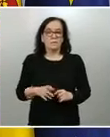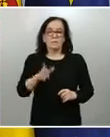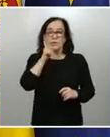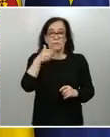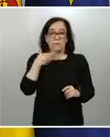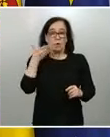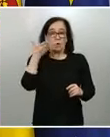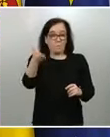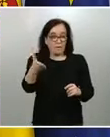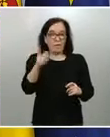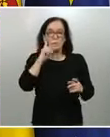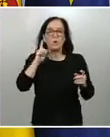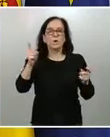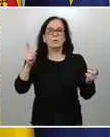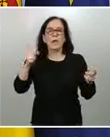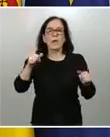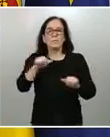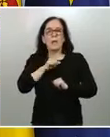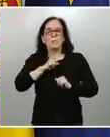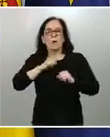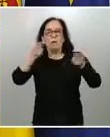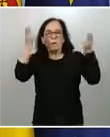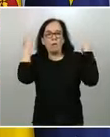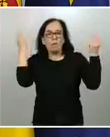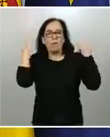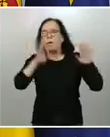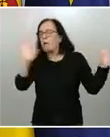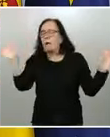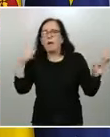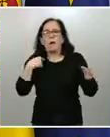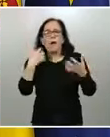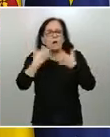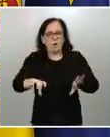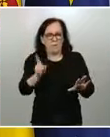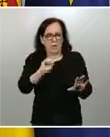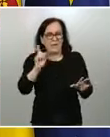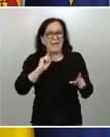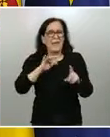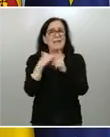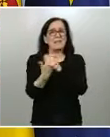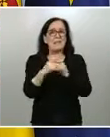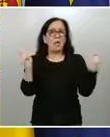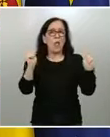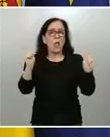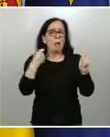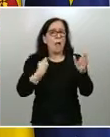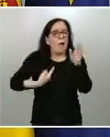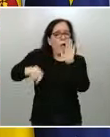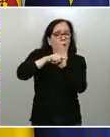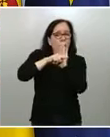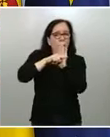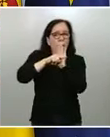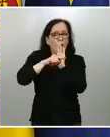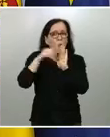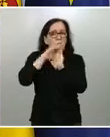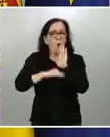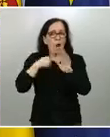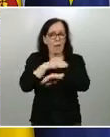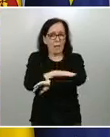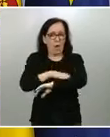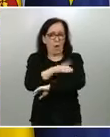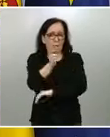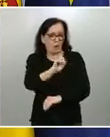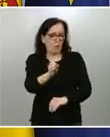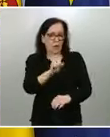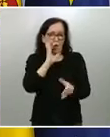un cheque en blanco' el estado de alarma no formaba parte de nuestro programa de gobierno no tenemos ningún interés ninguna